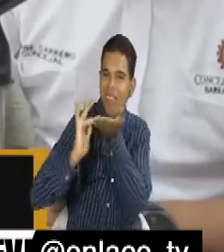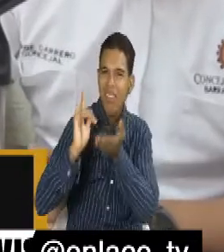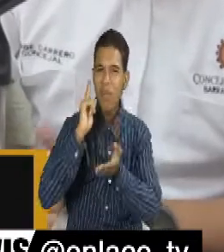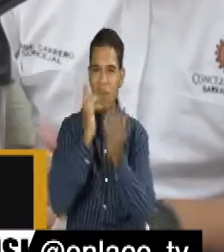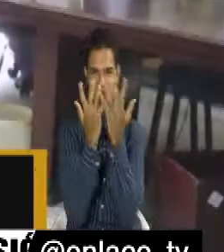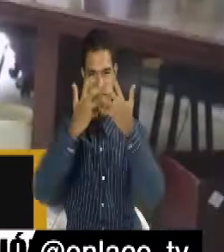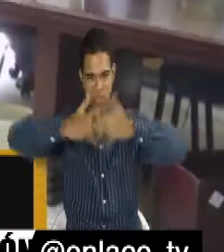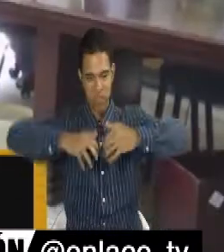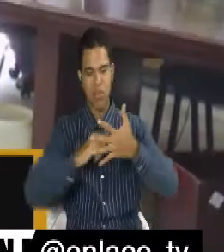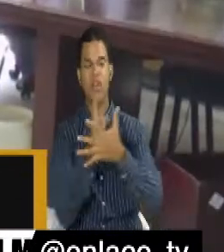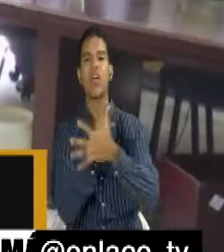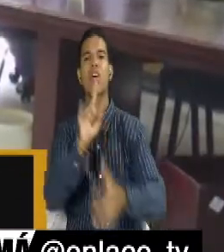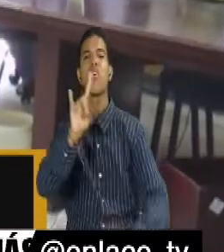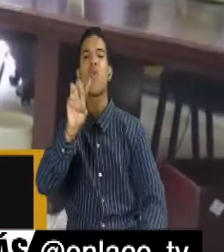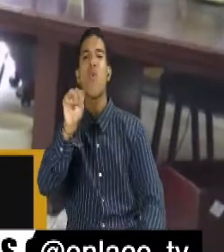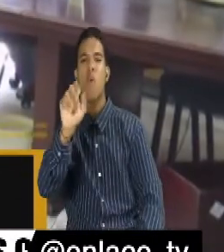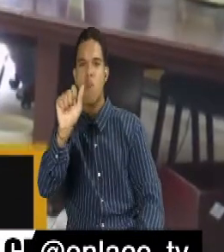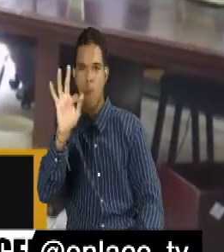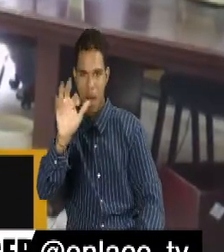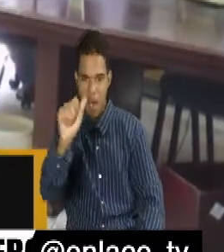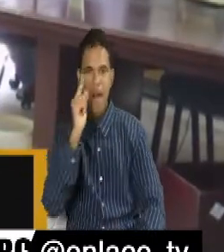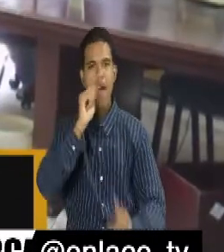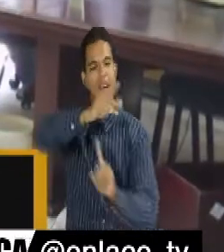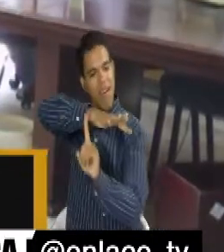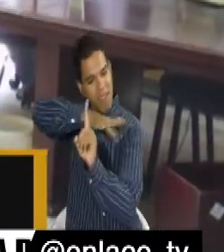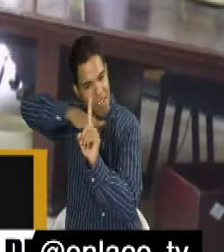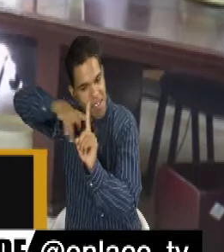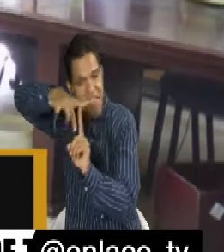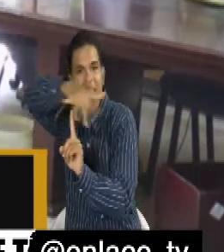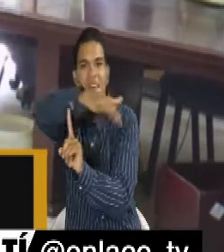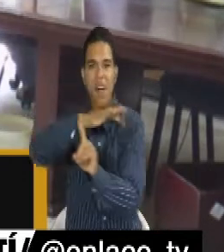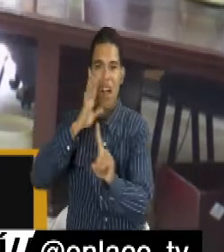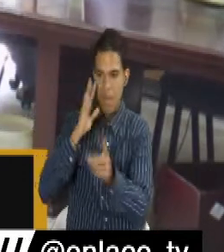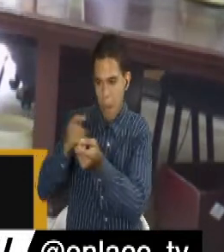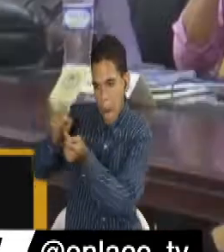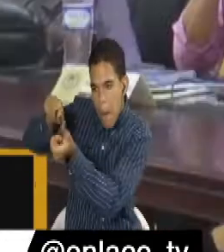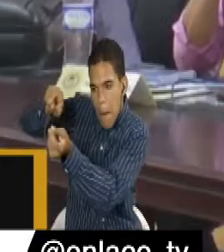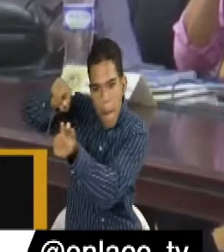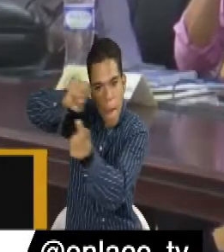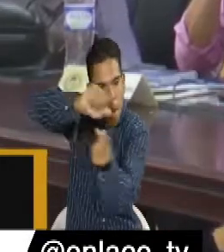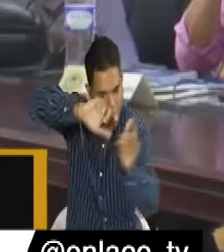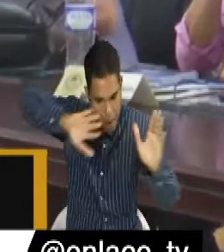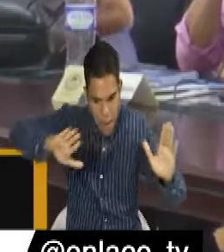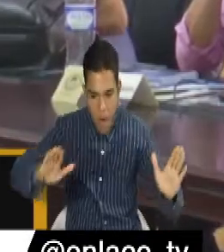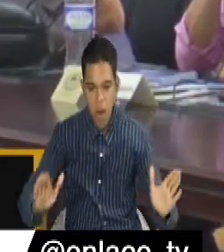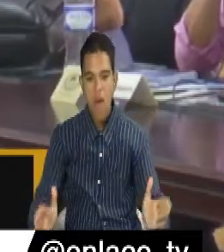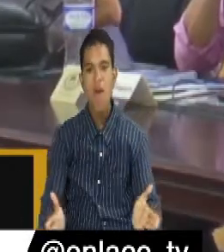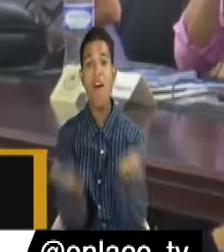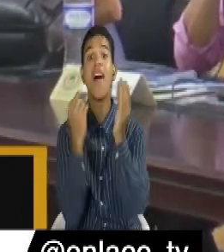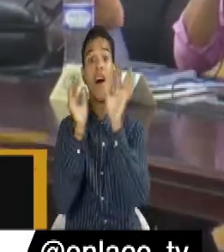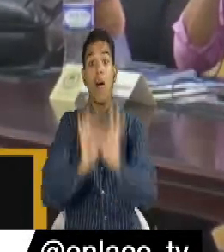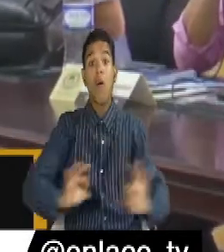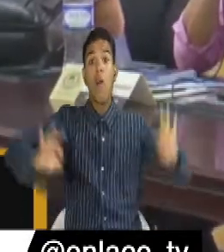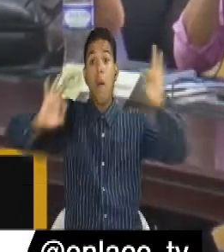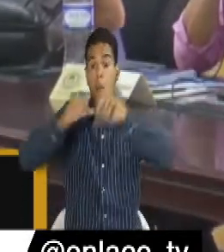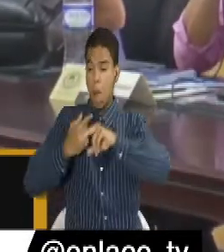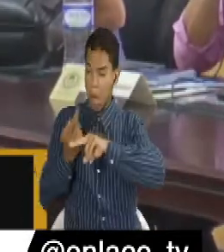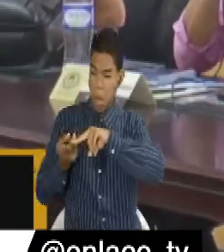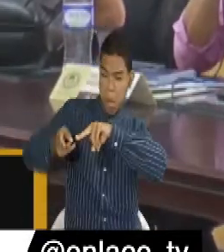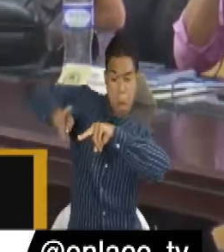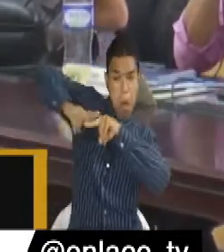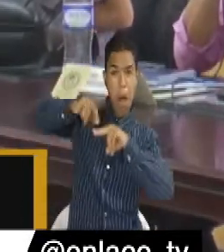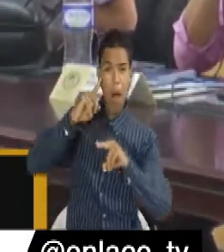la UMATA, para medio ambiente, y la verdad que es muy importante esta gran adición que se le hizo al gobierno